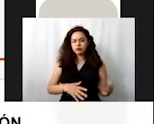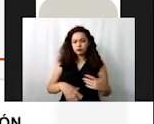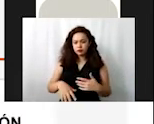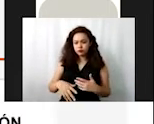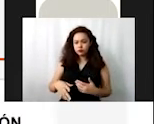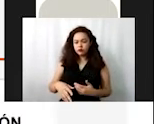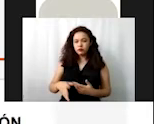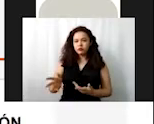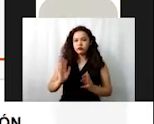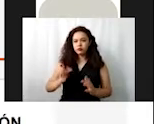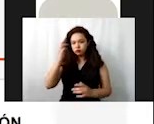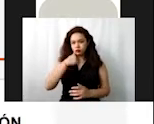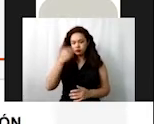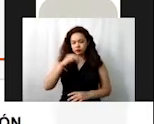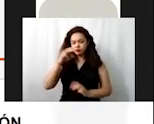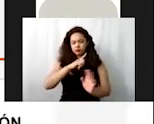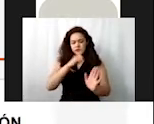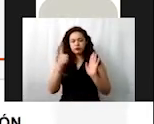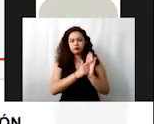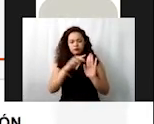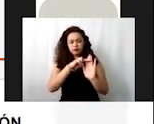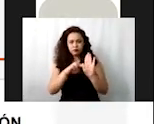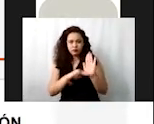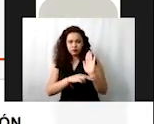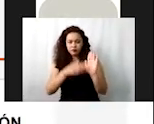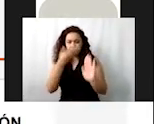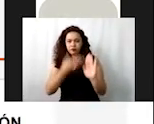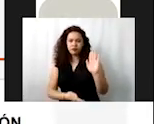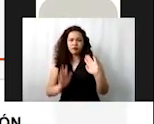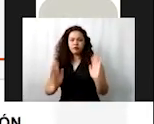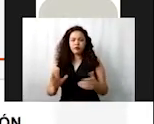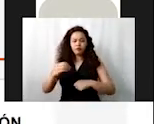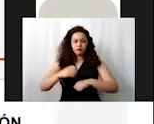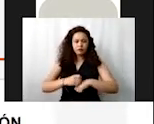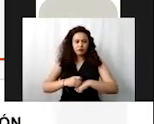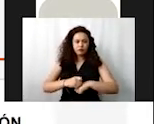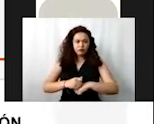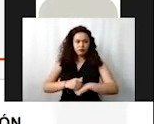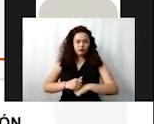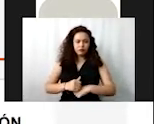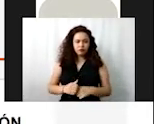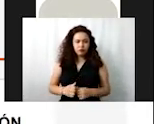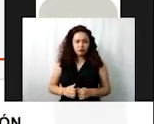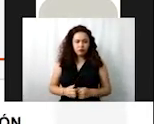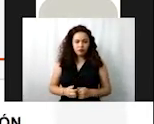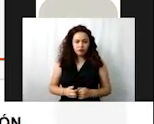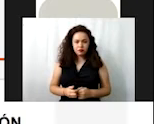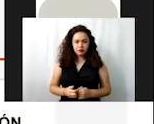viendo con el marco jurídico normativo, es donde nos quedamos, donde vimos que este apartado no siempre